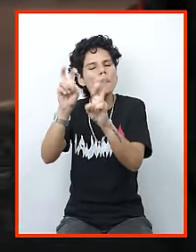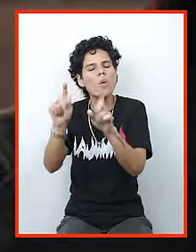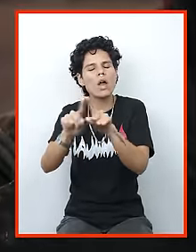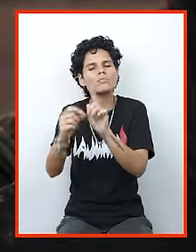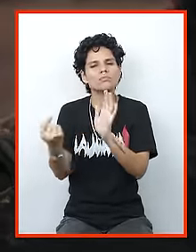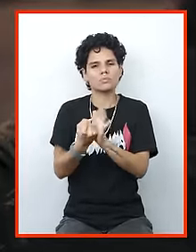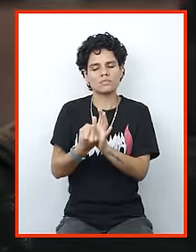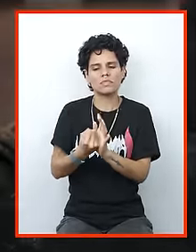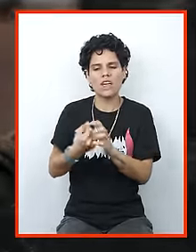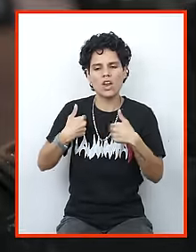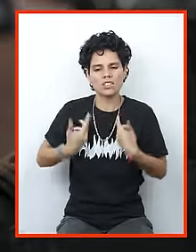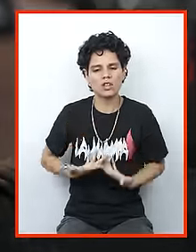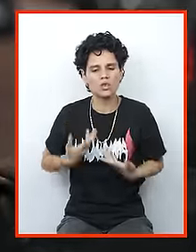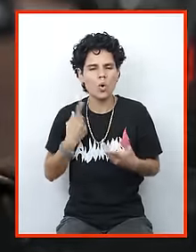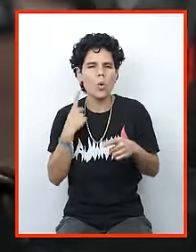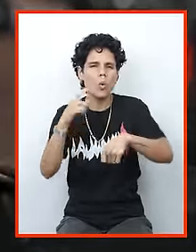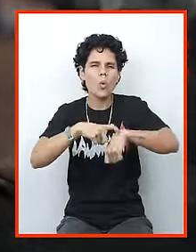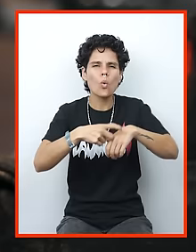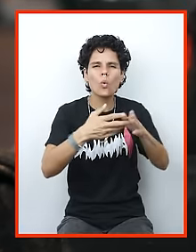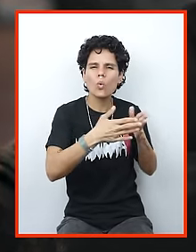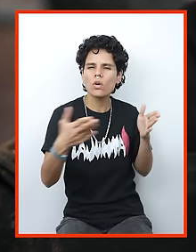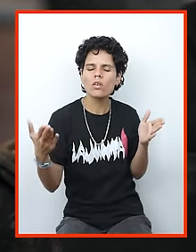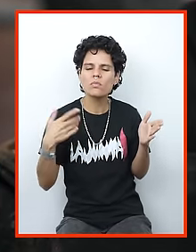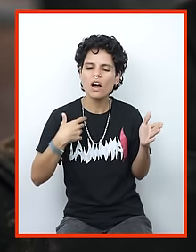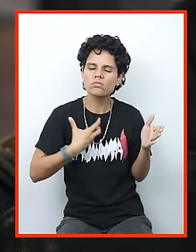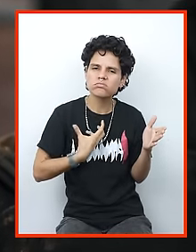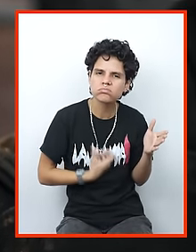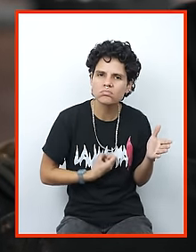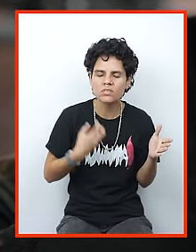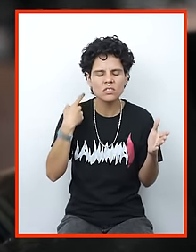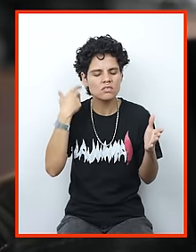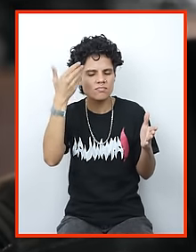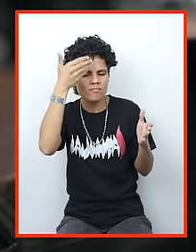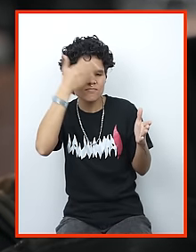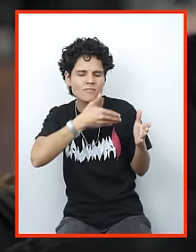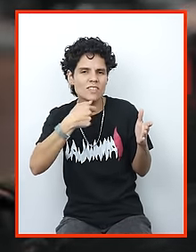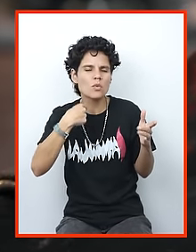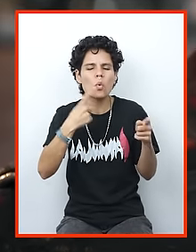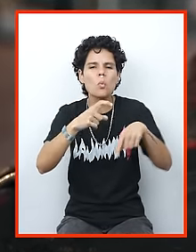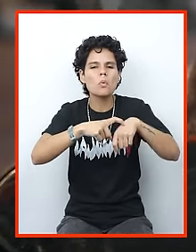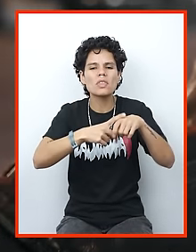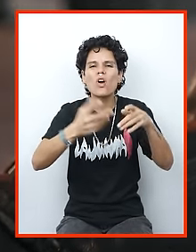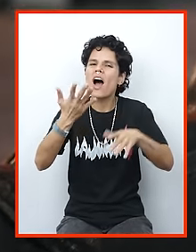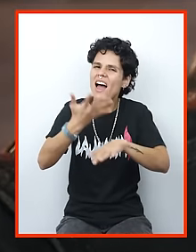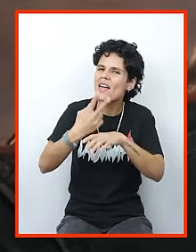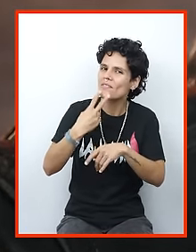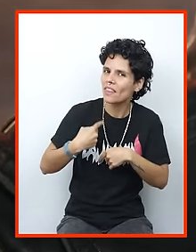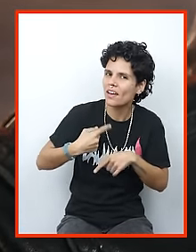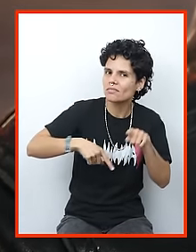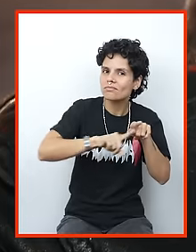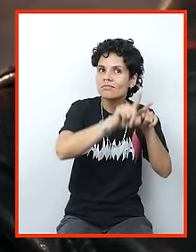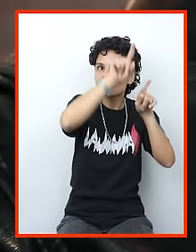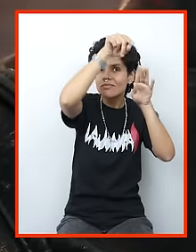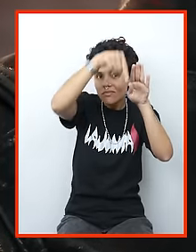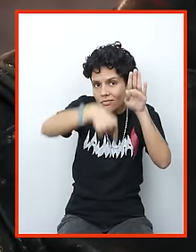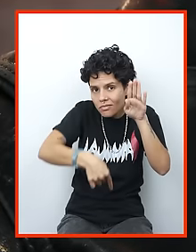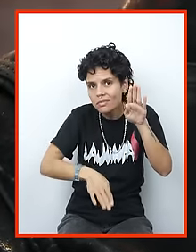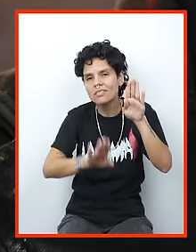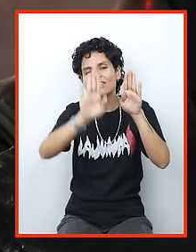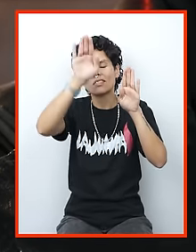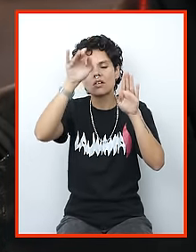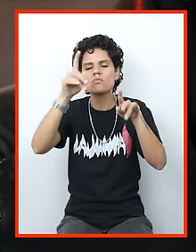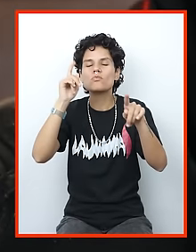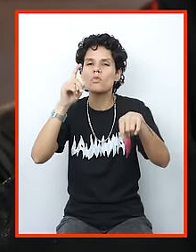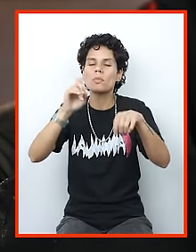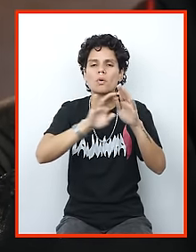la darkera es como la etapa de ahora, como algo que la gente puede identificarse, como son momentos que todos pasamos, como todos pasamos momentos en los que